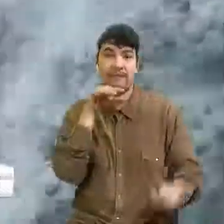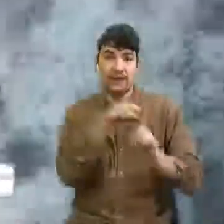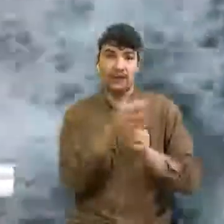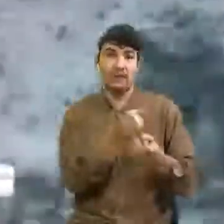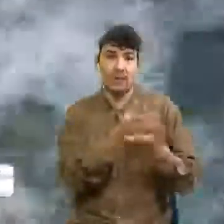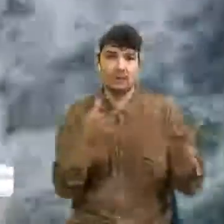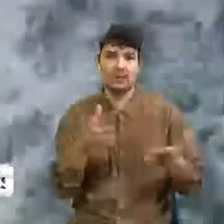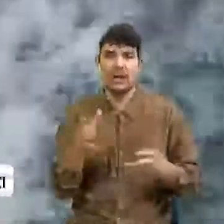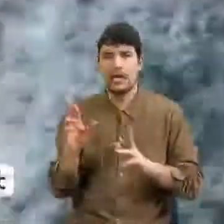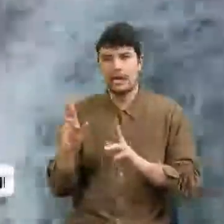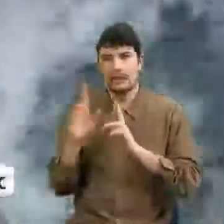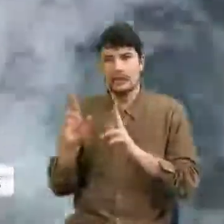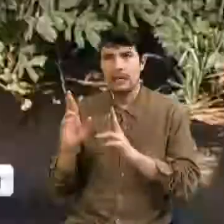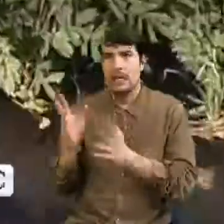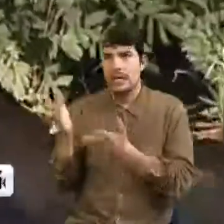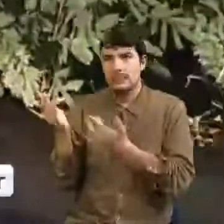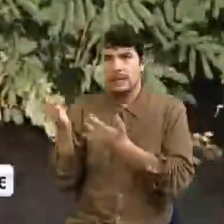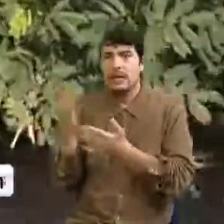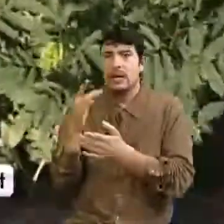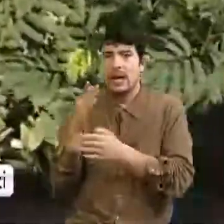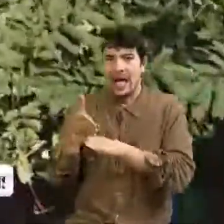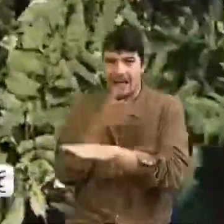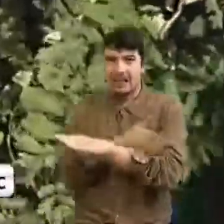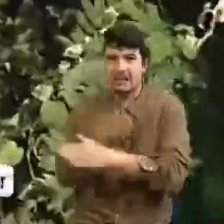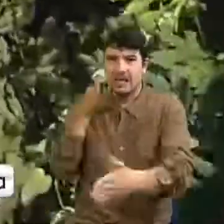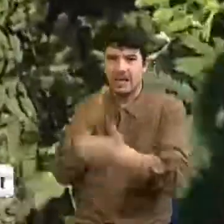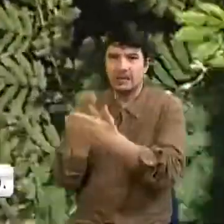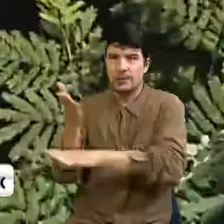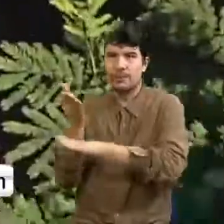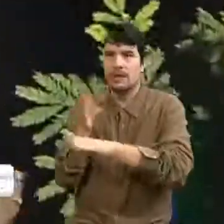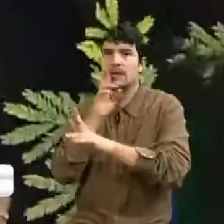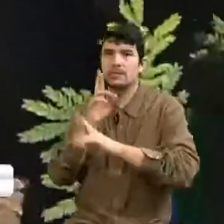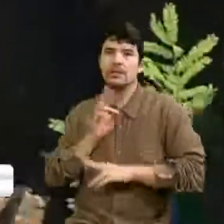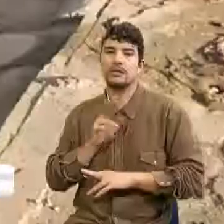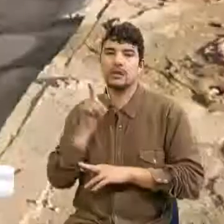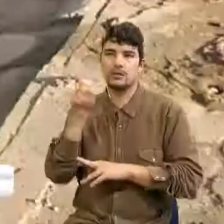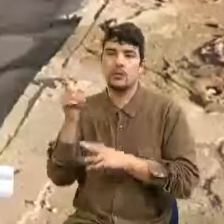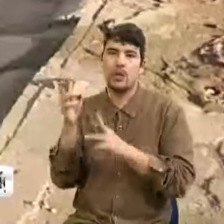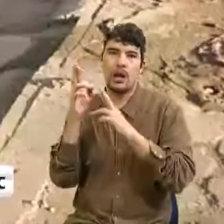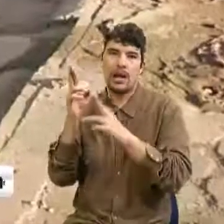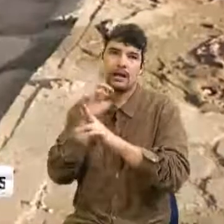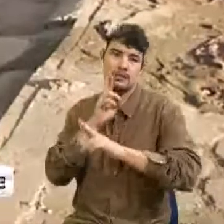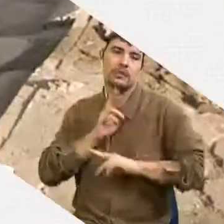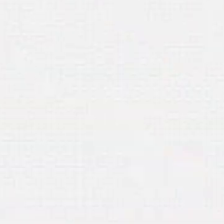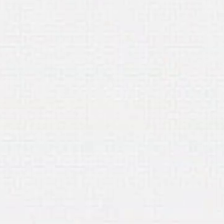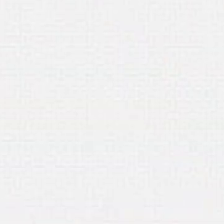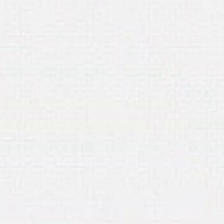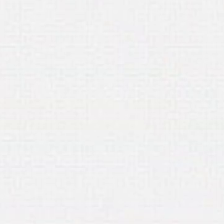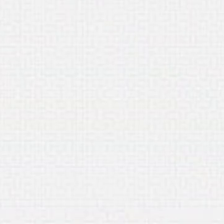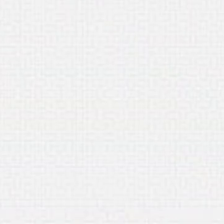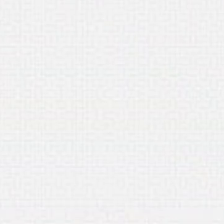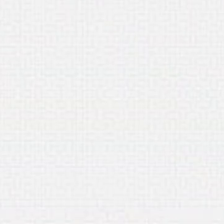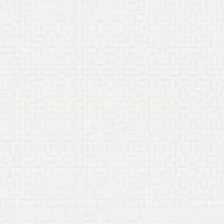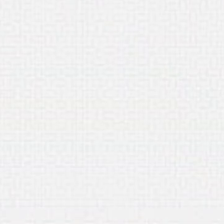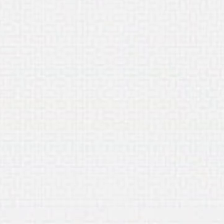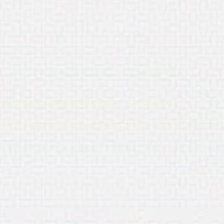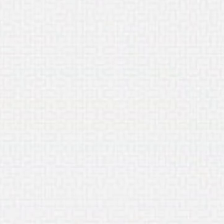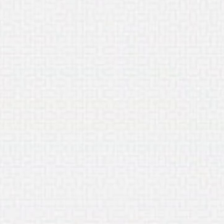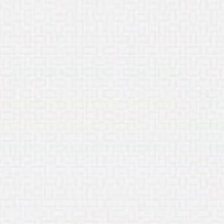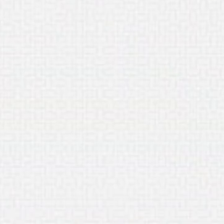una respuesta de derecho de petición que han interpuesto a entidades pertinentes para lograr la solución a esta problemática ganando